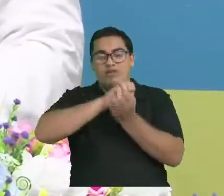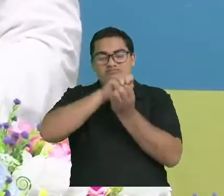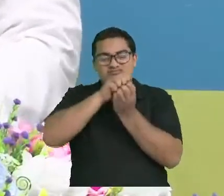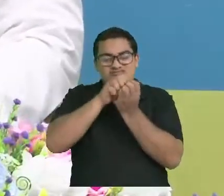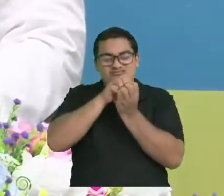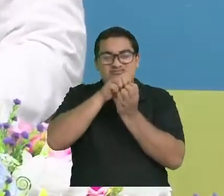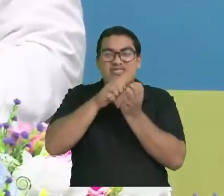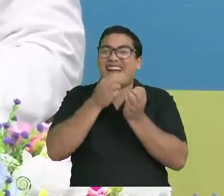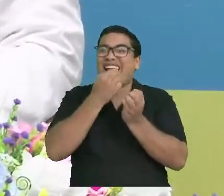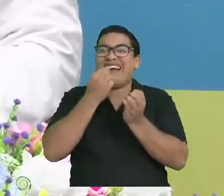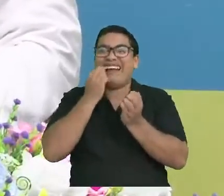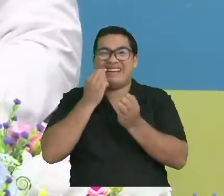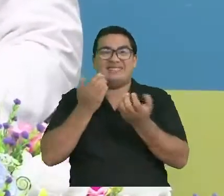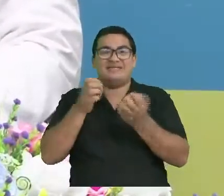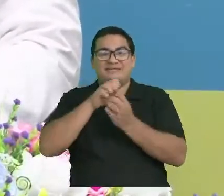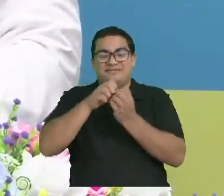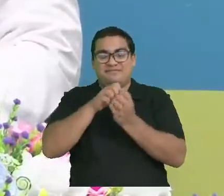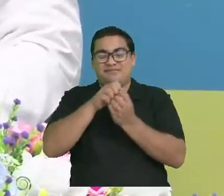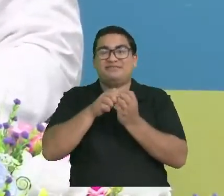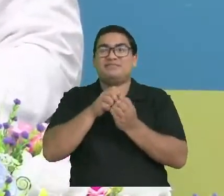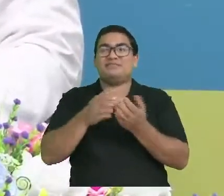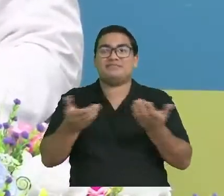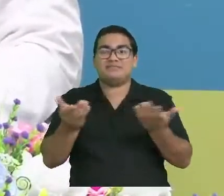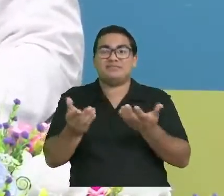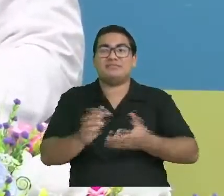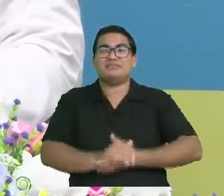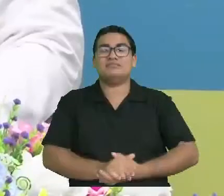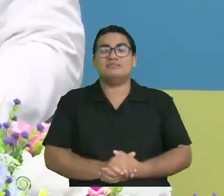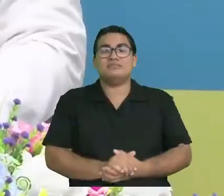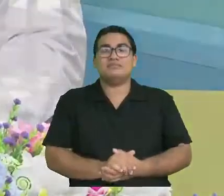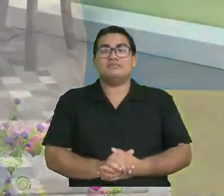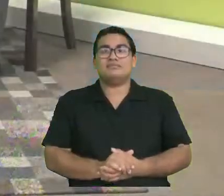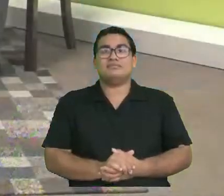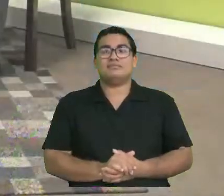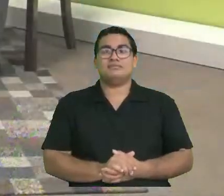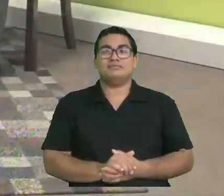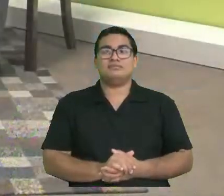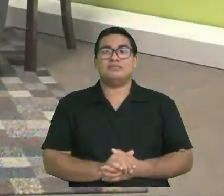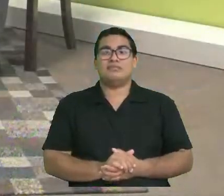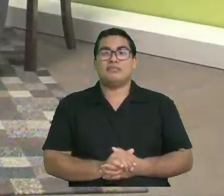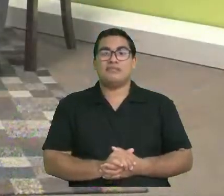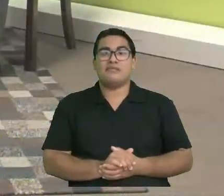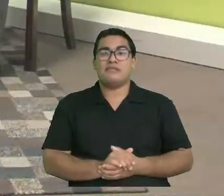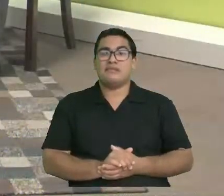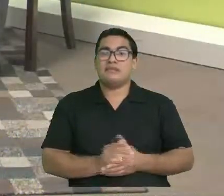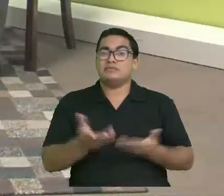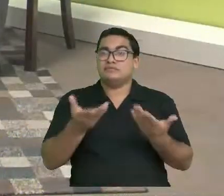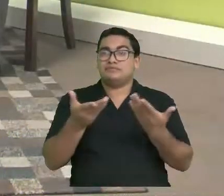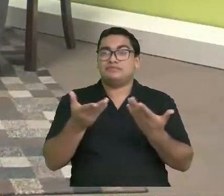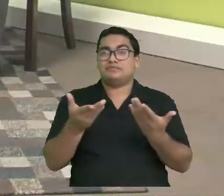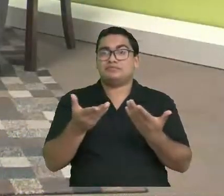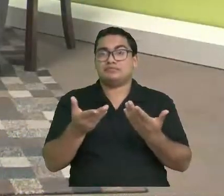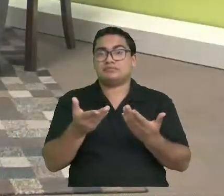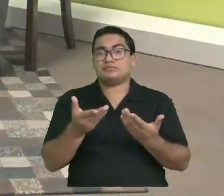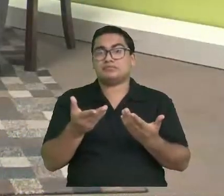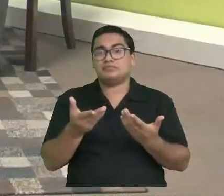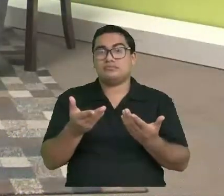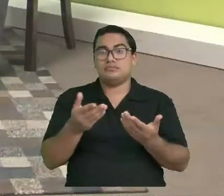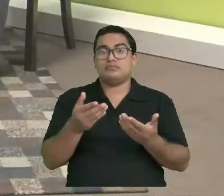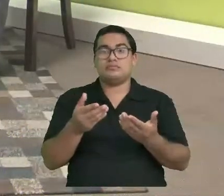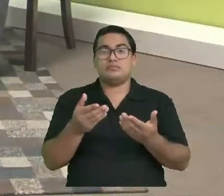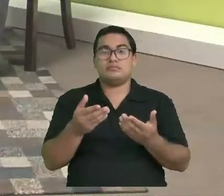Pero básicamente son las muelas. Exactamente. Sí. Es un movimiento, básicamente es un